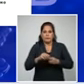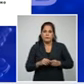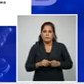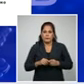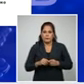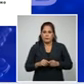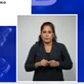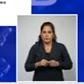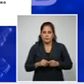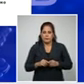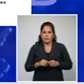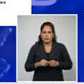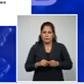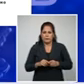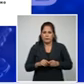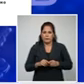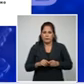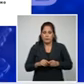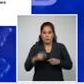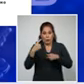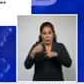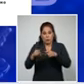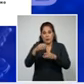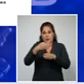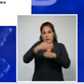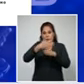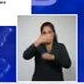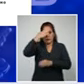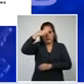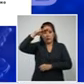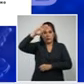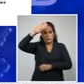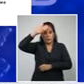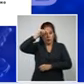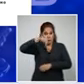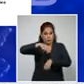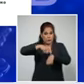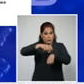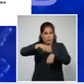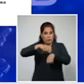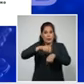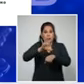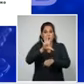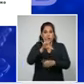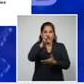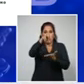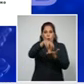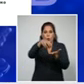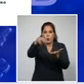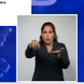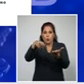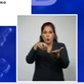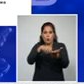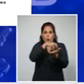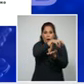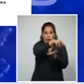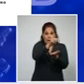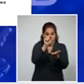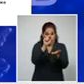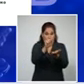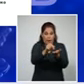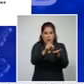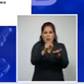tal. Santiago de Cuba, en estos momentos con 5 eventos activos, se ha abierto